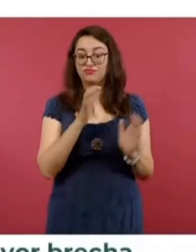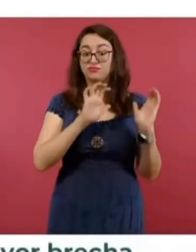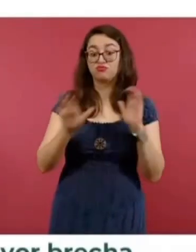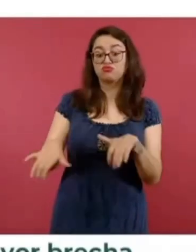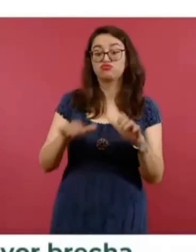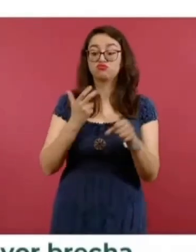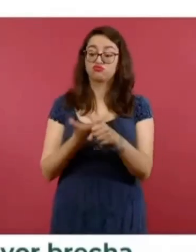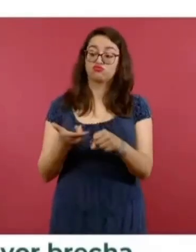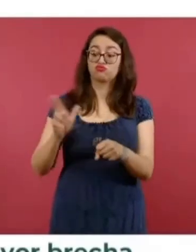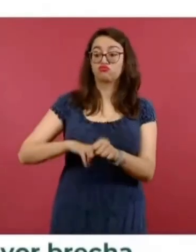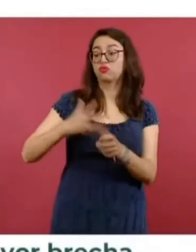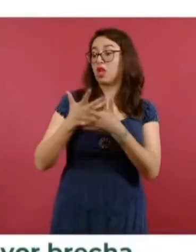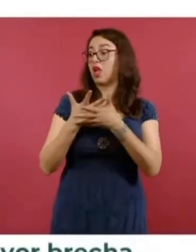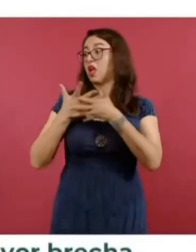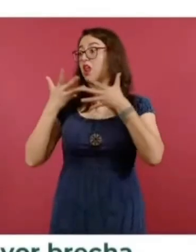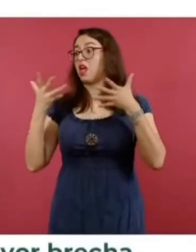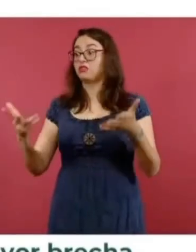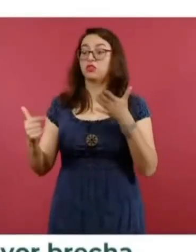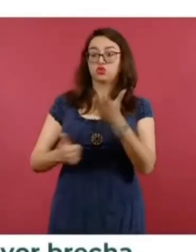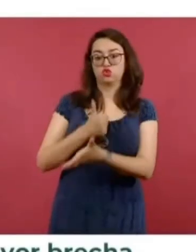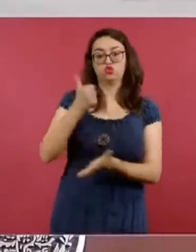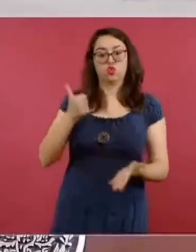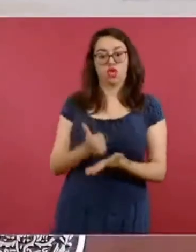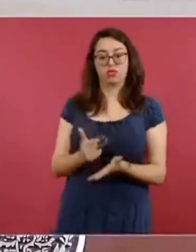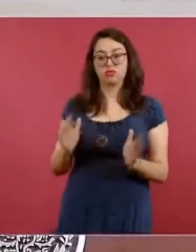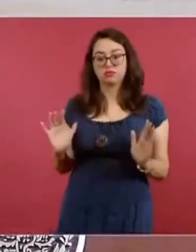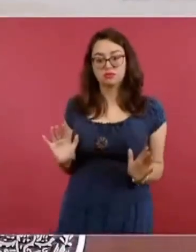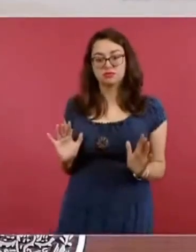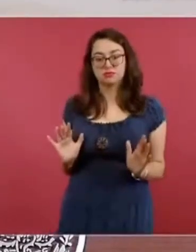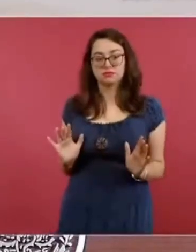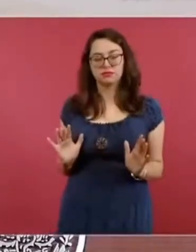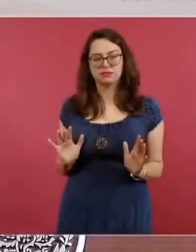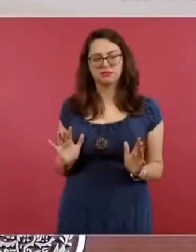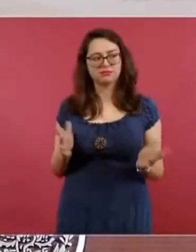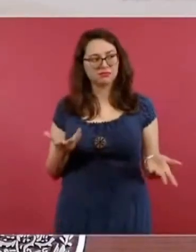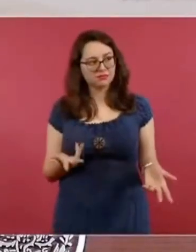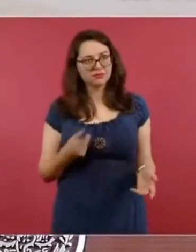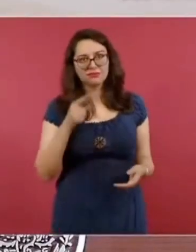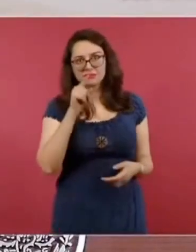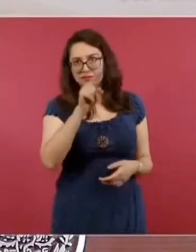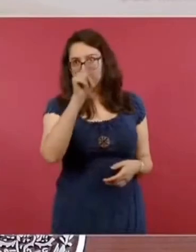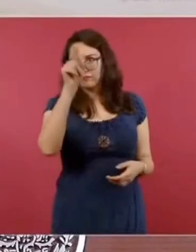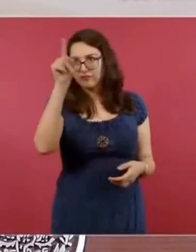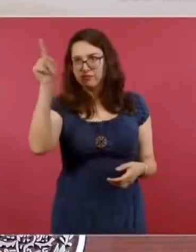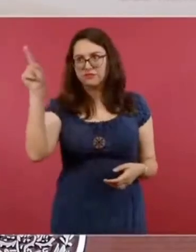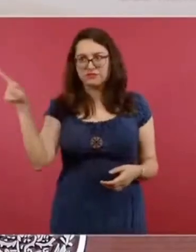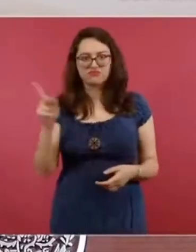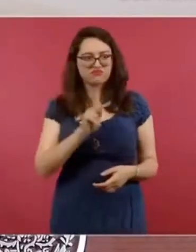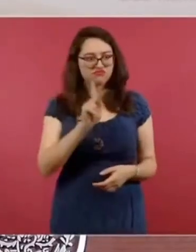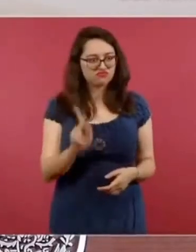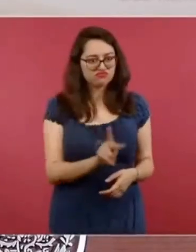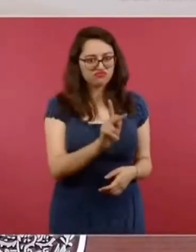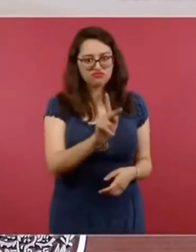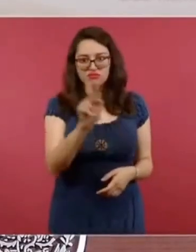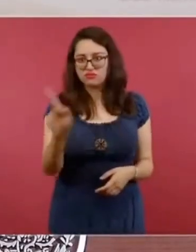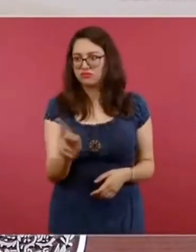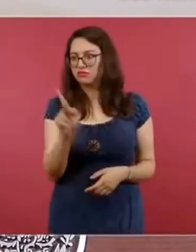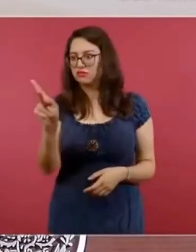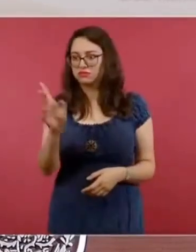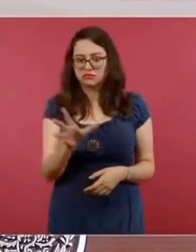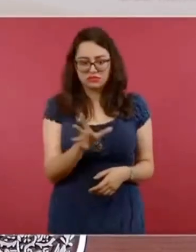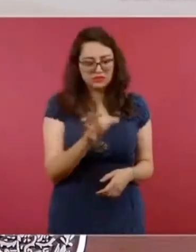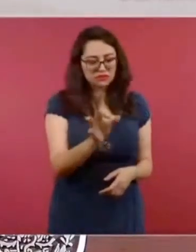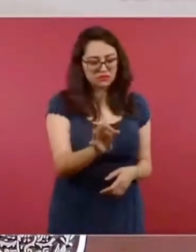y en zonas urbanas, pero seguíamos teniendo un rezago para médicos, para hospitales comunitarios